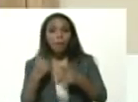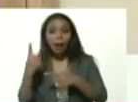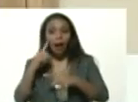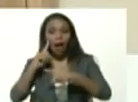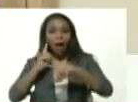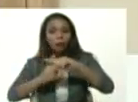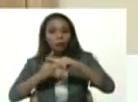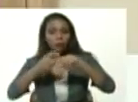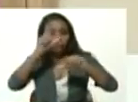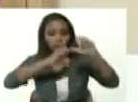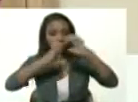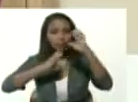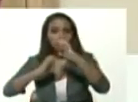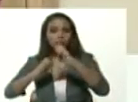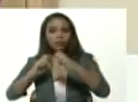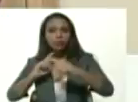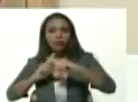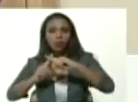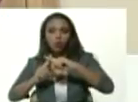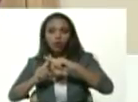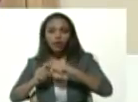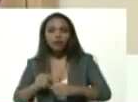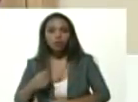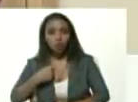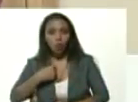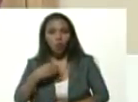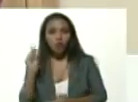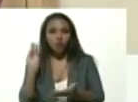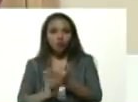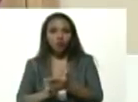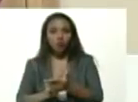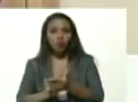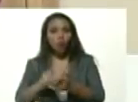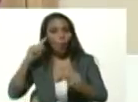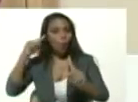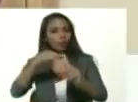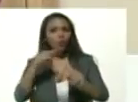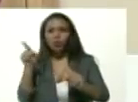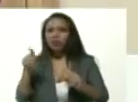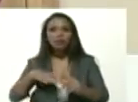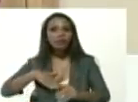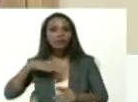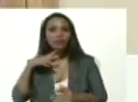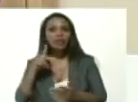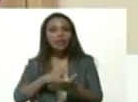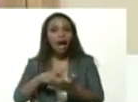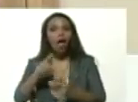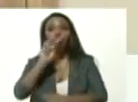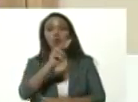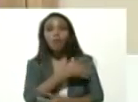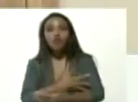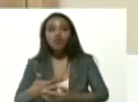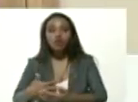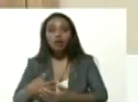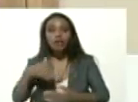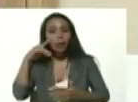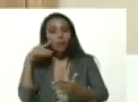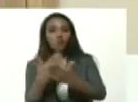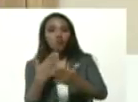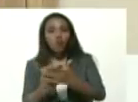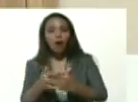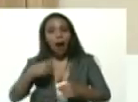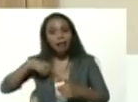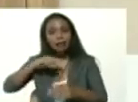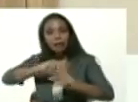pruebas diagnósticas. Yo he puesto una meta, llegar a 2 millones de pruebas aquí en suelo